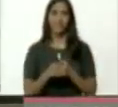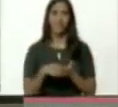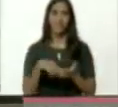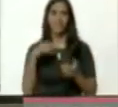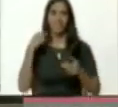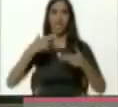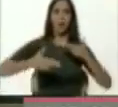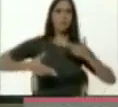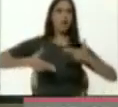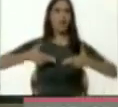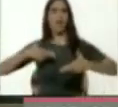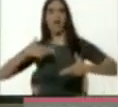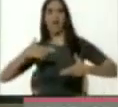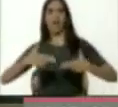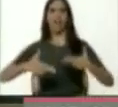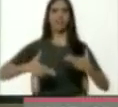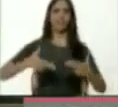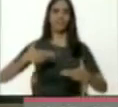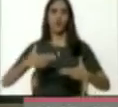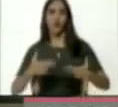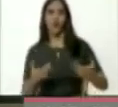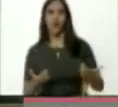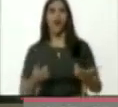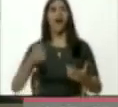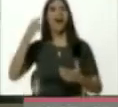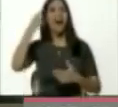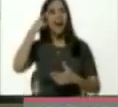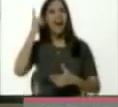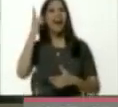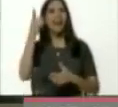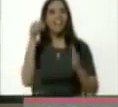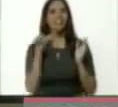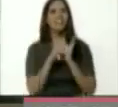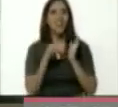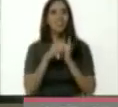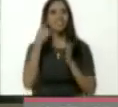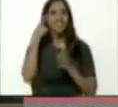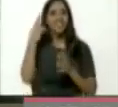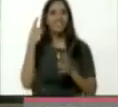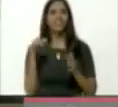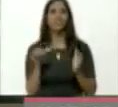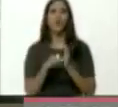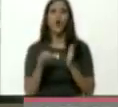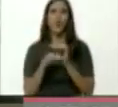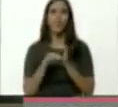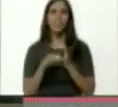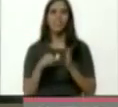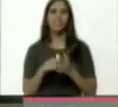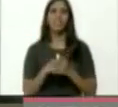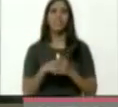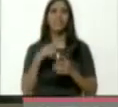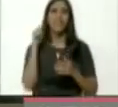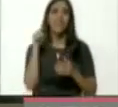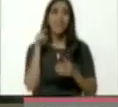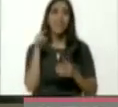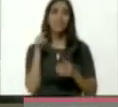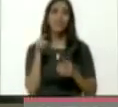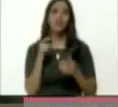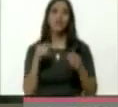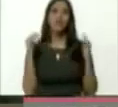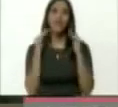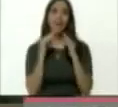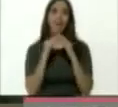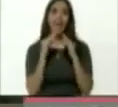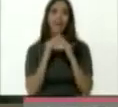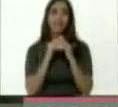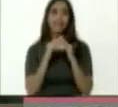malandro, qué tipo tan loco. Ay, yo sé dónde es eso. Ay, Dios mío, ¿dónde estaba esa ruta? Eso es una casa de los corales de